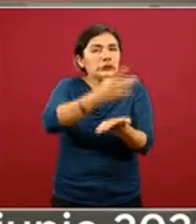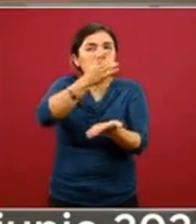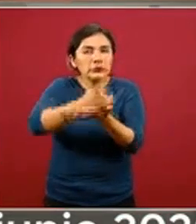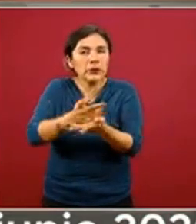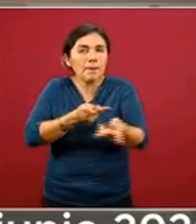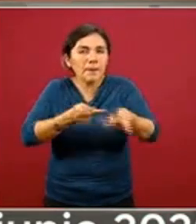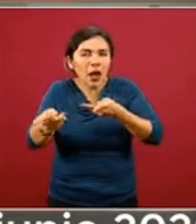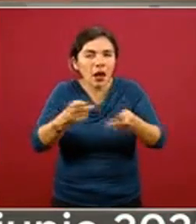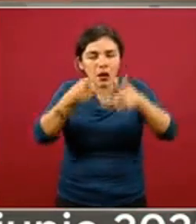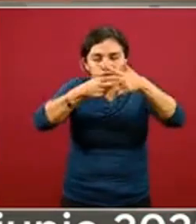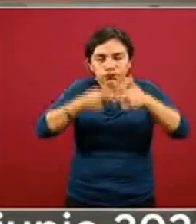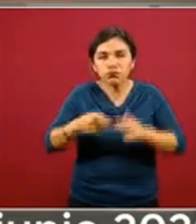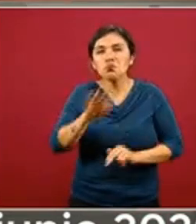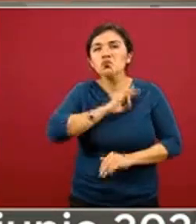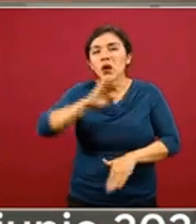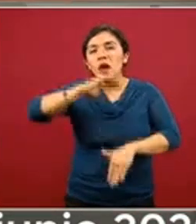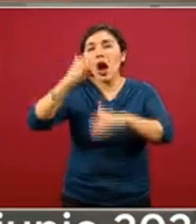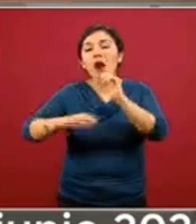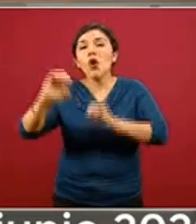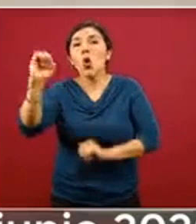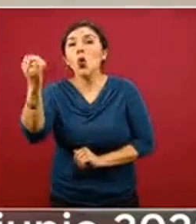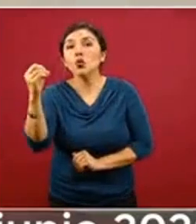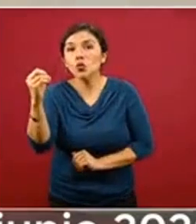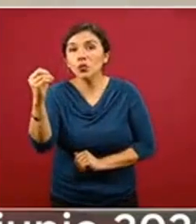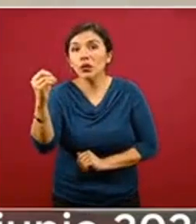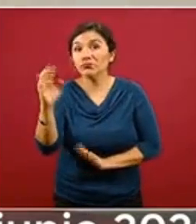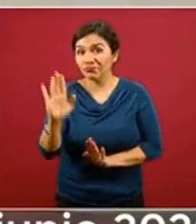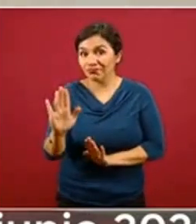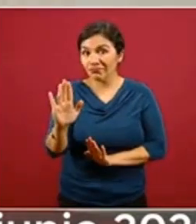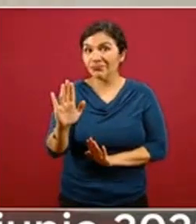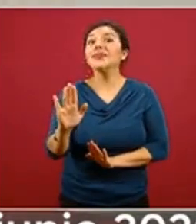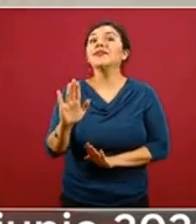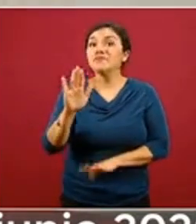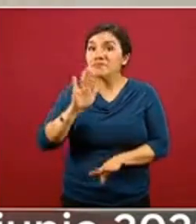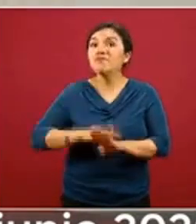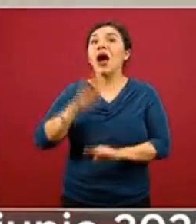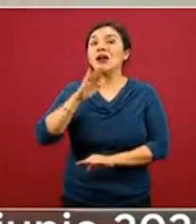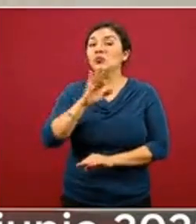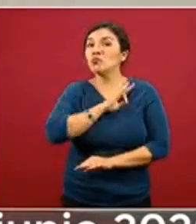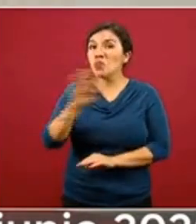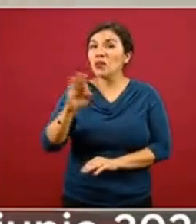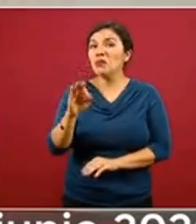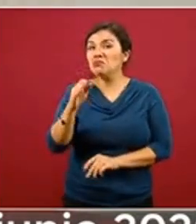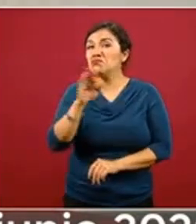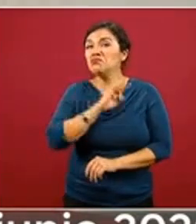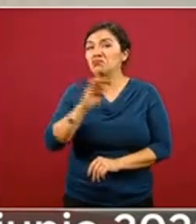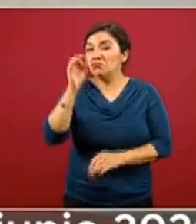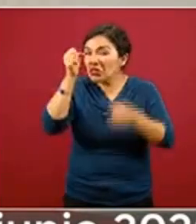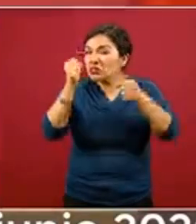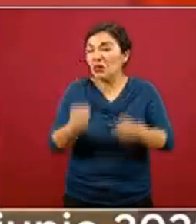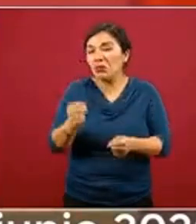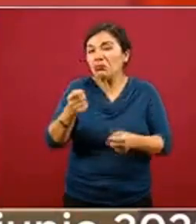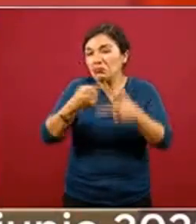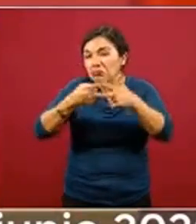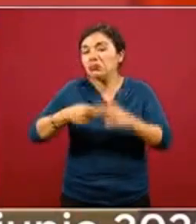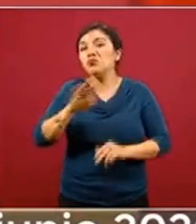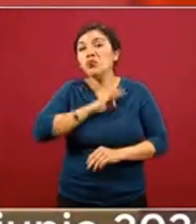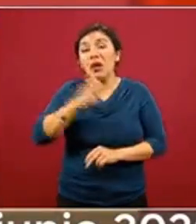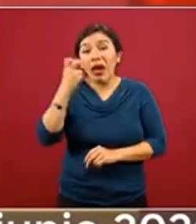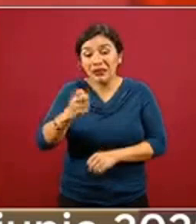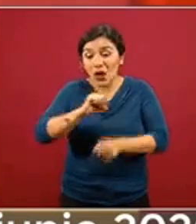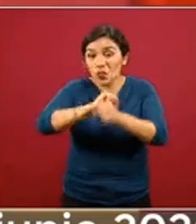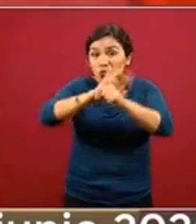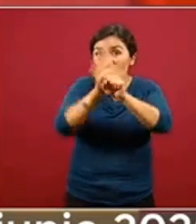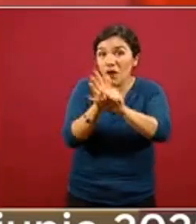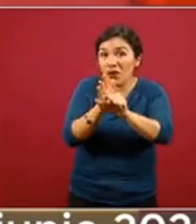por predicciones que podría terminar en octubre. Me refiero a que un escenario muy posible es que la epidemia